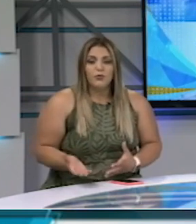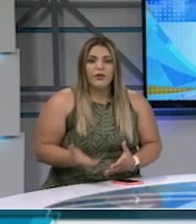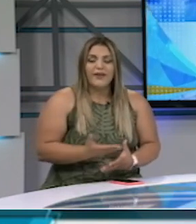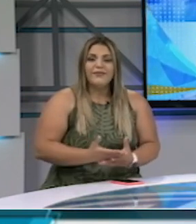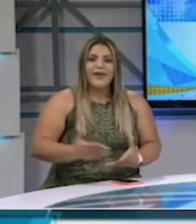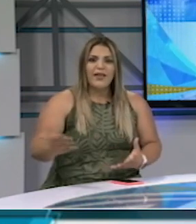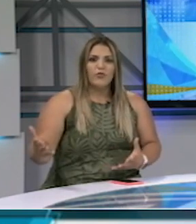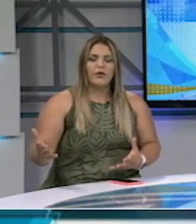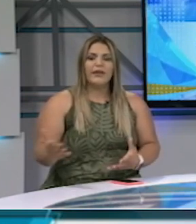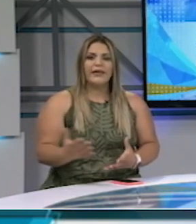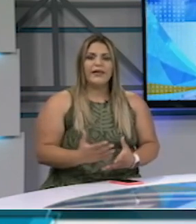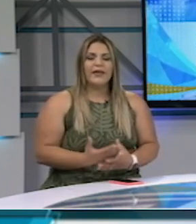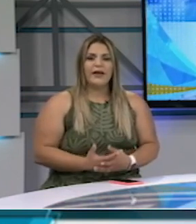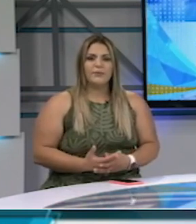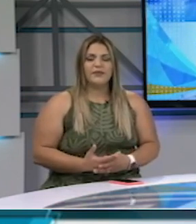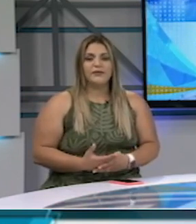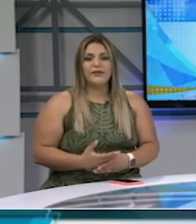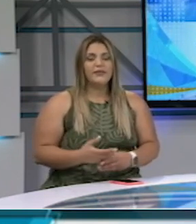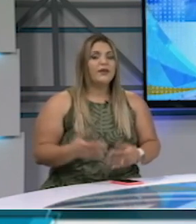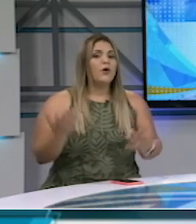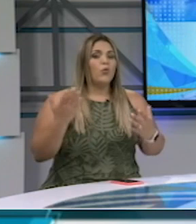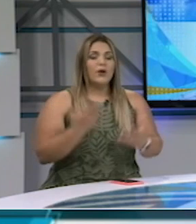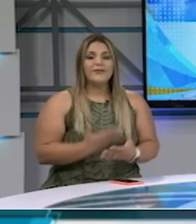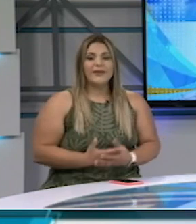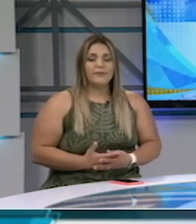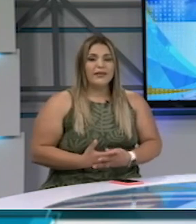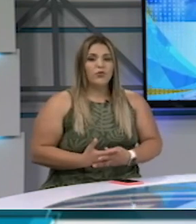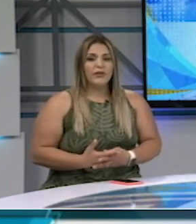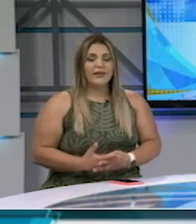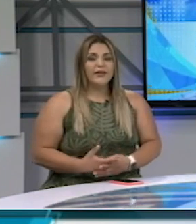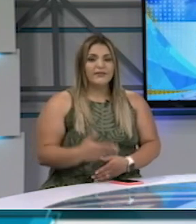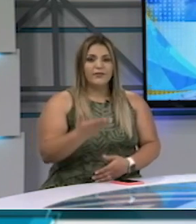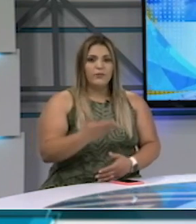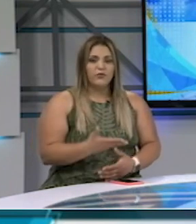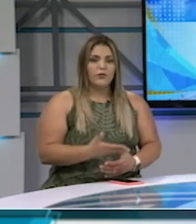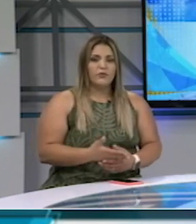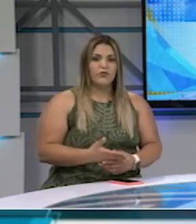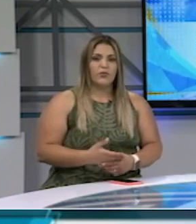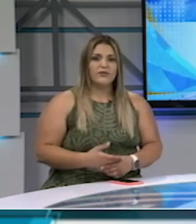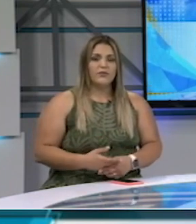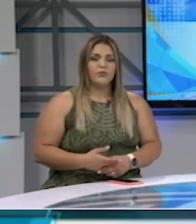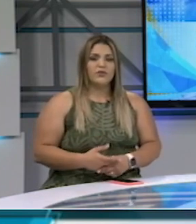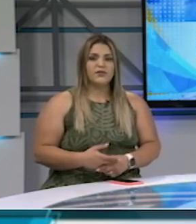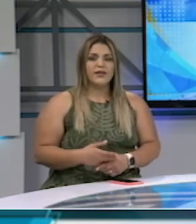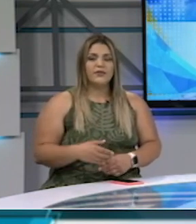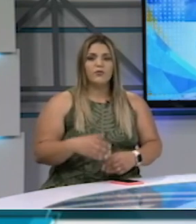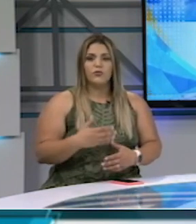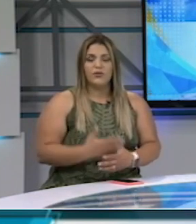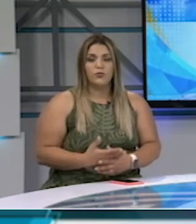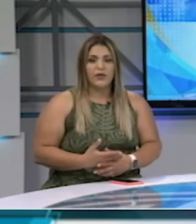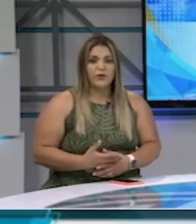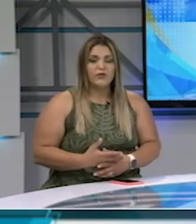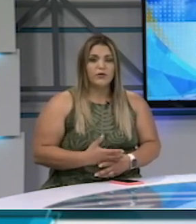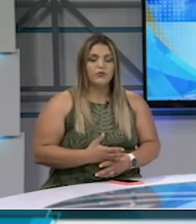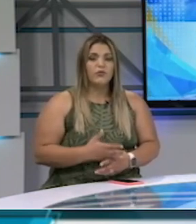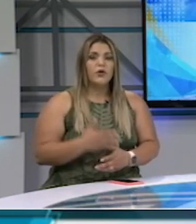futuro, de este año que le queda al presidente, un acercamiento que tiene que hacer, como usted lo mencionó hace algunos instantes, con los diputados, incluso no